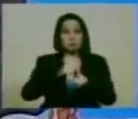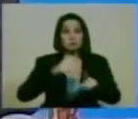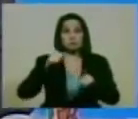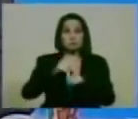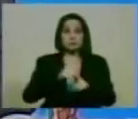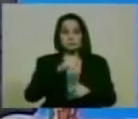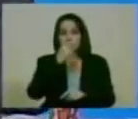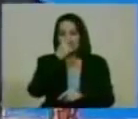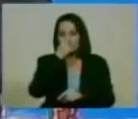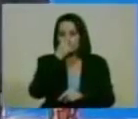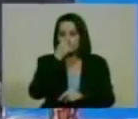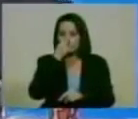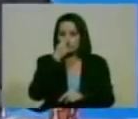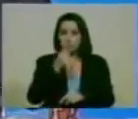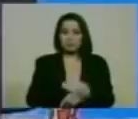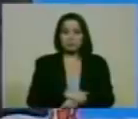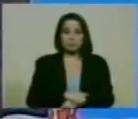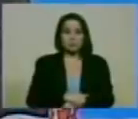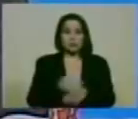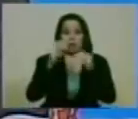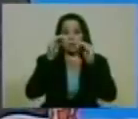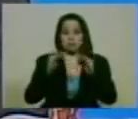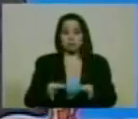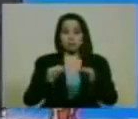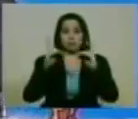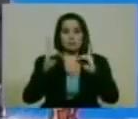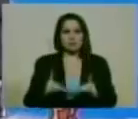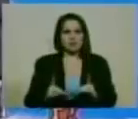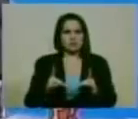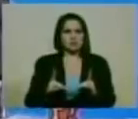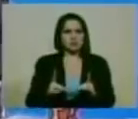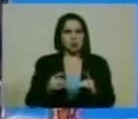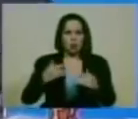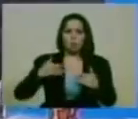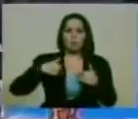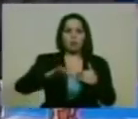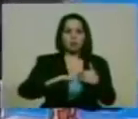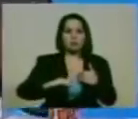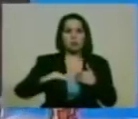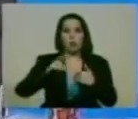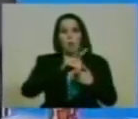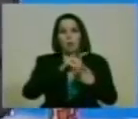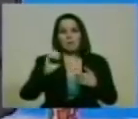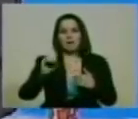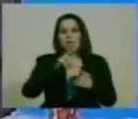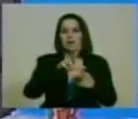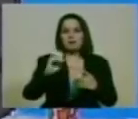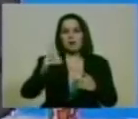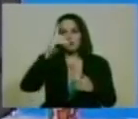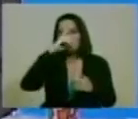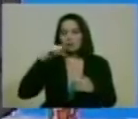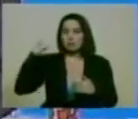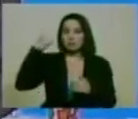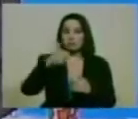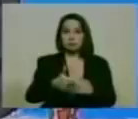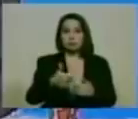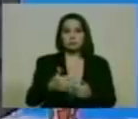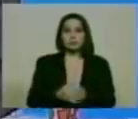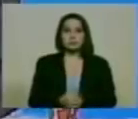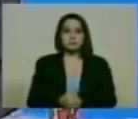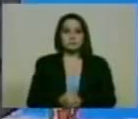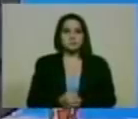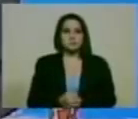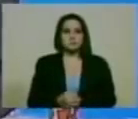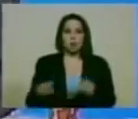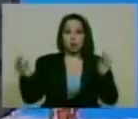inevitables, para definir el escenario de los próximos 20 o 30 años más. Coincide